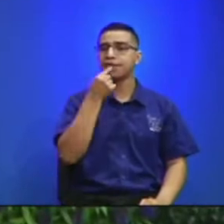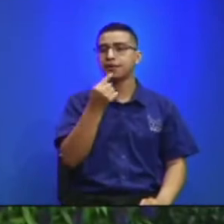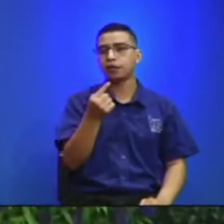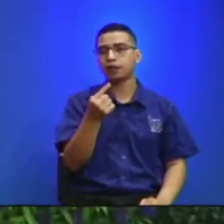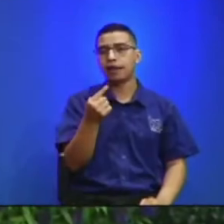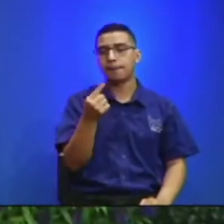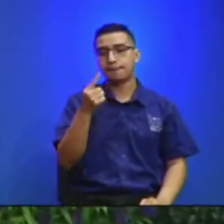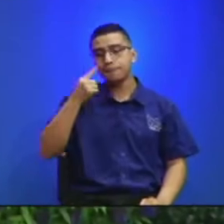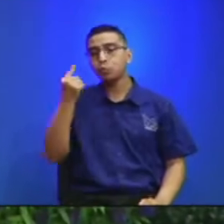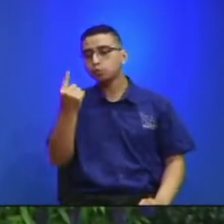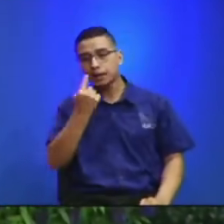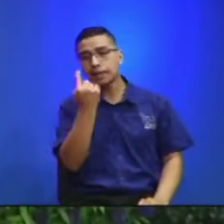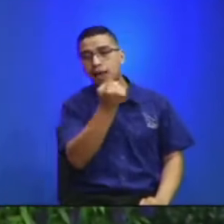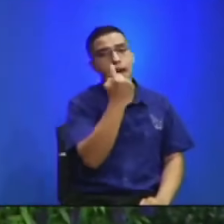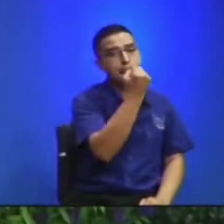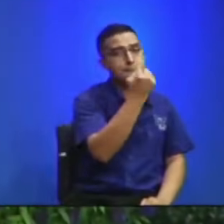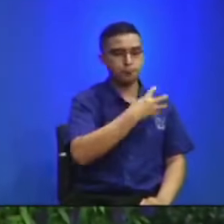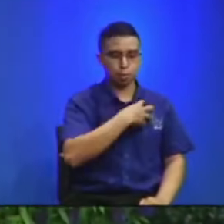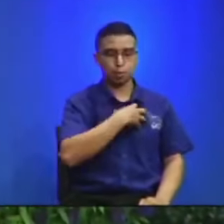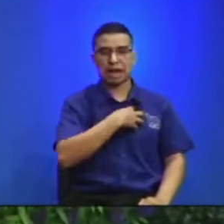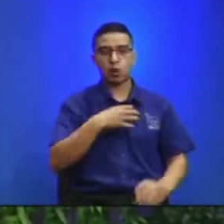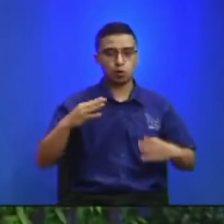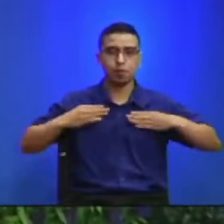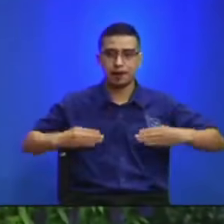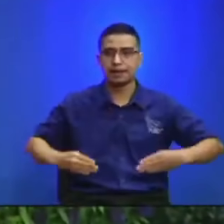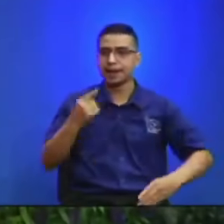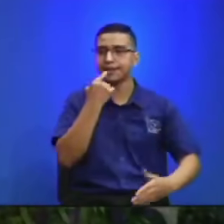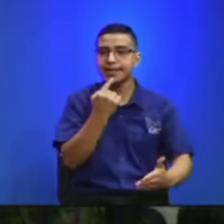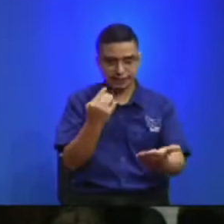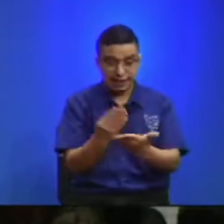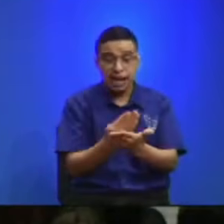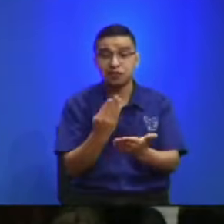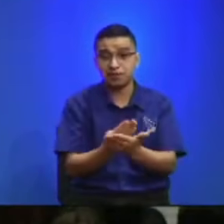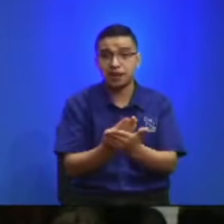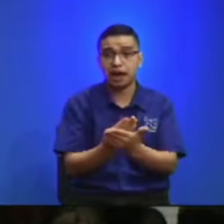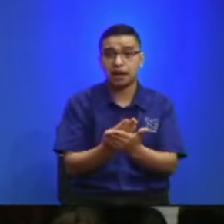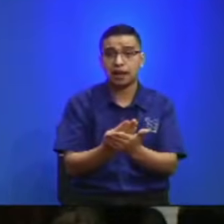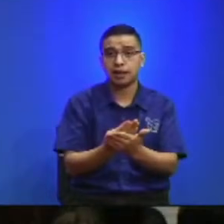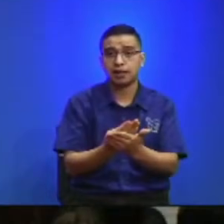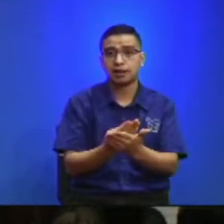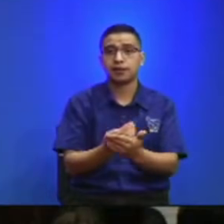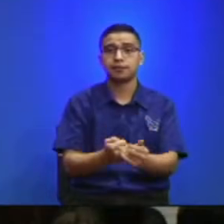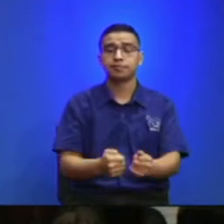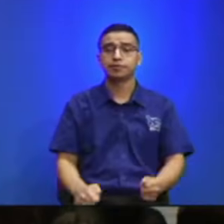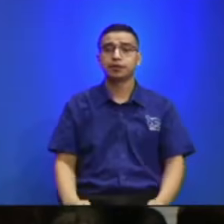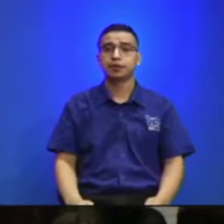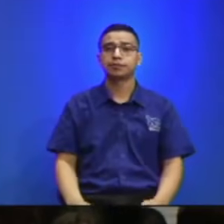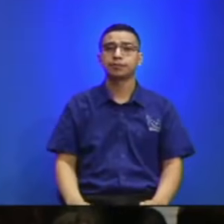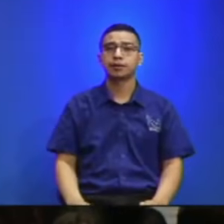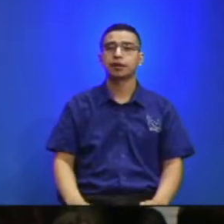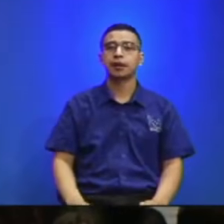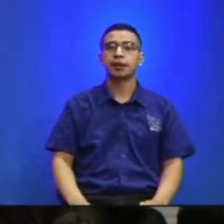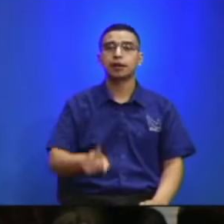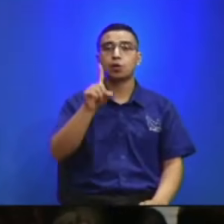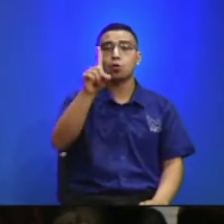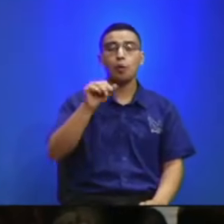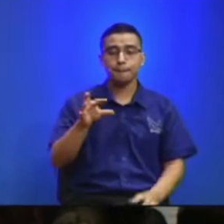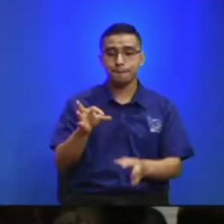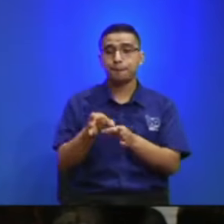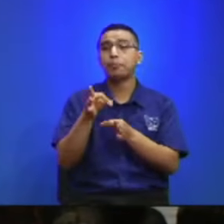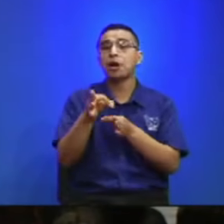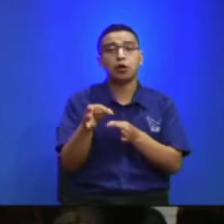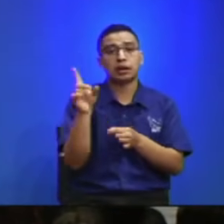búsqueda nuestra porque la biblia también dice fui hallado de un pueblo que no